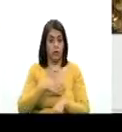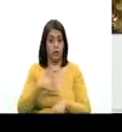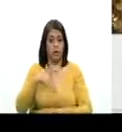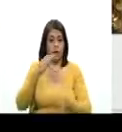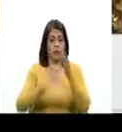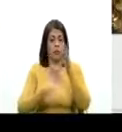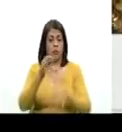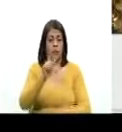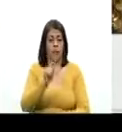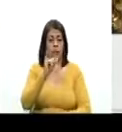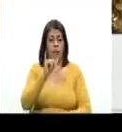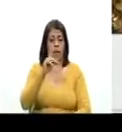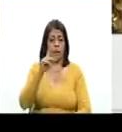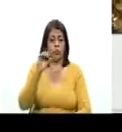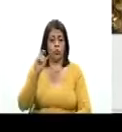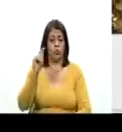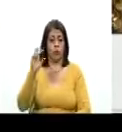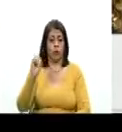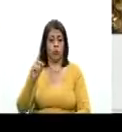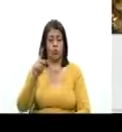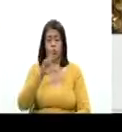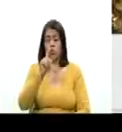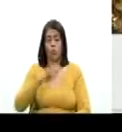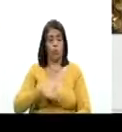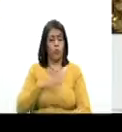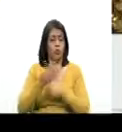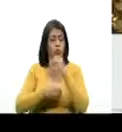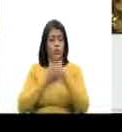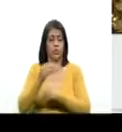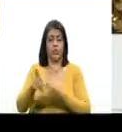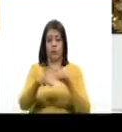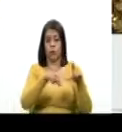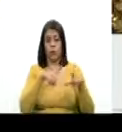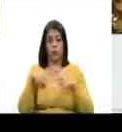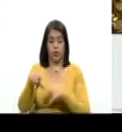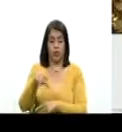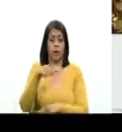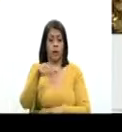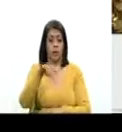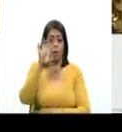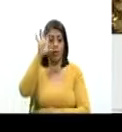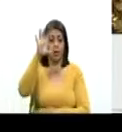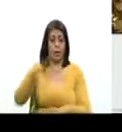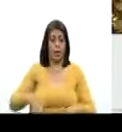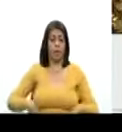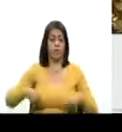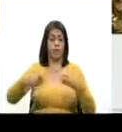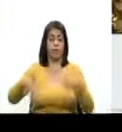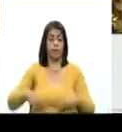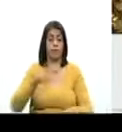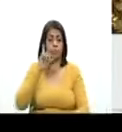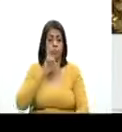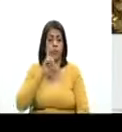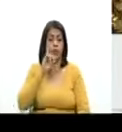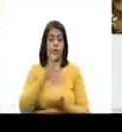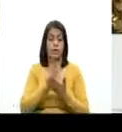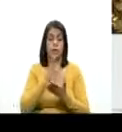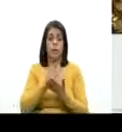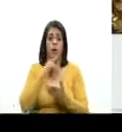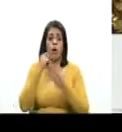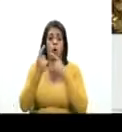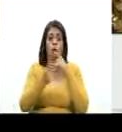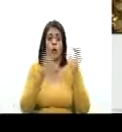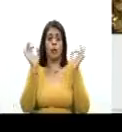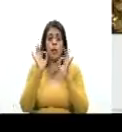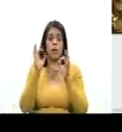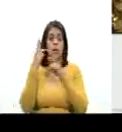a TikTok no puedo. Ninguno tiene sede legal en el país. Ganan plata, difaman, mienten, siembran el odio y